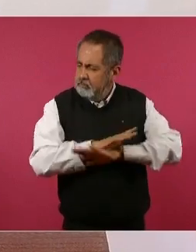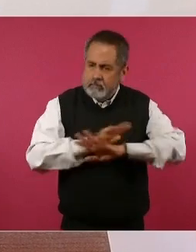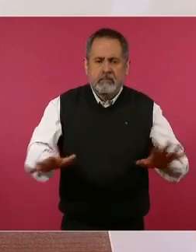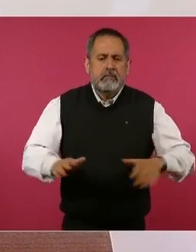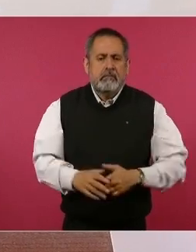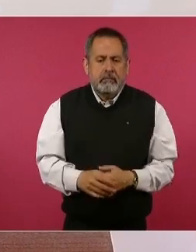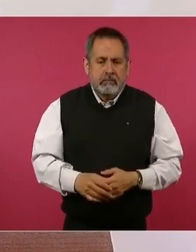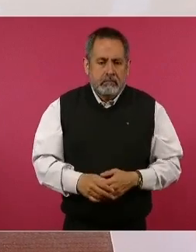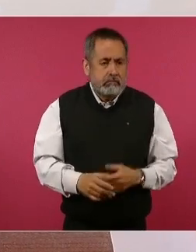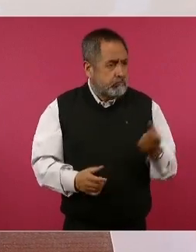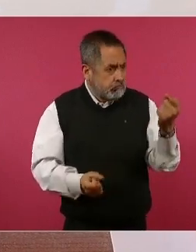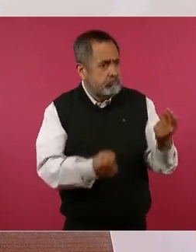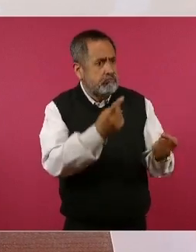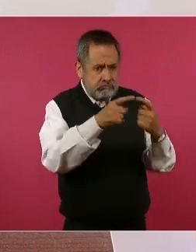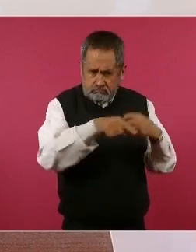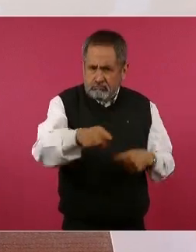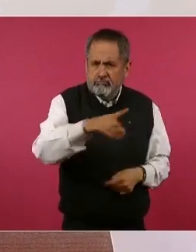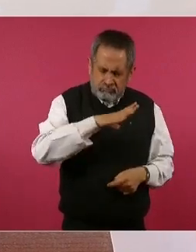que los hay.